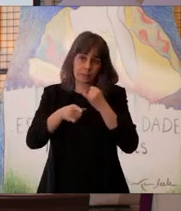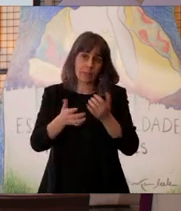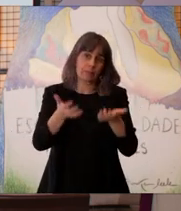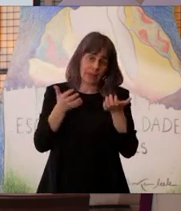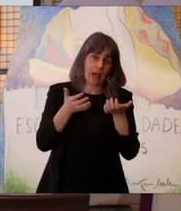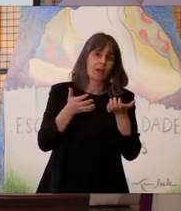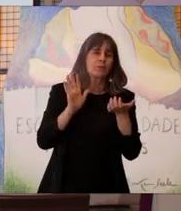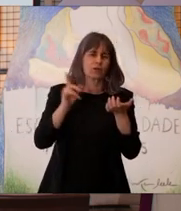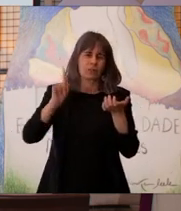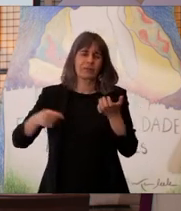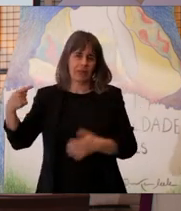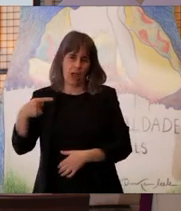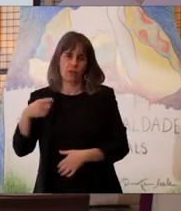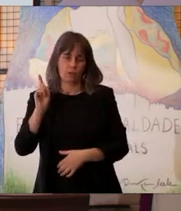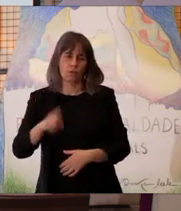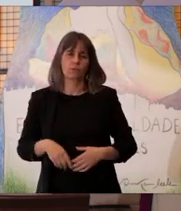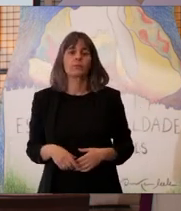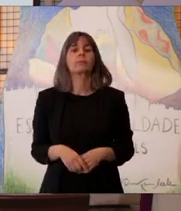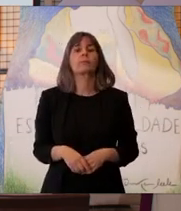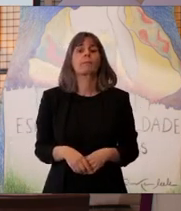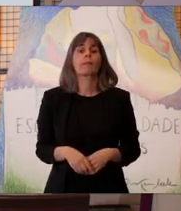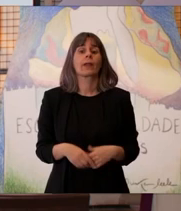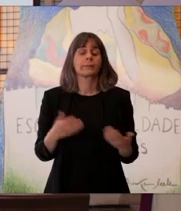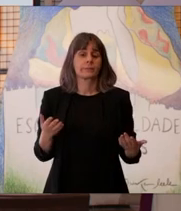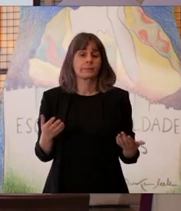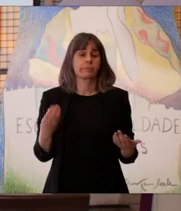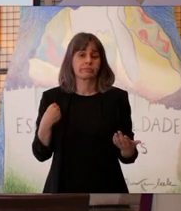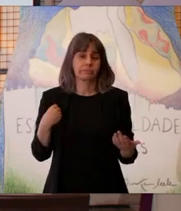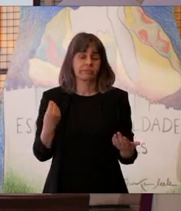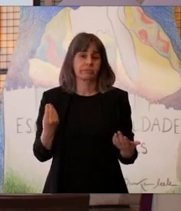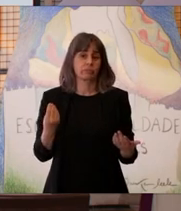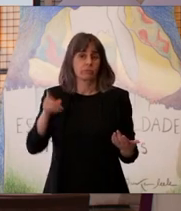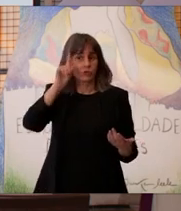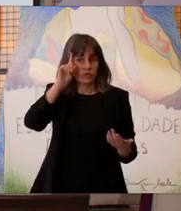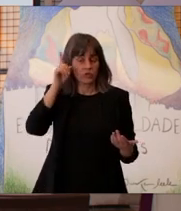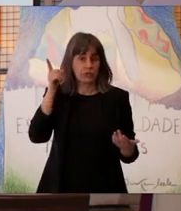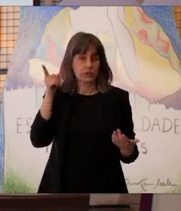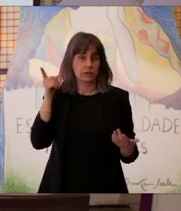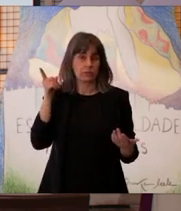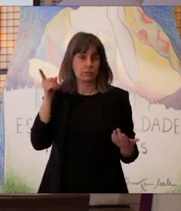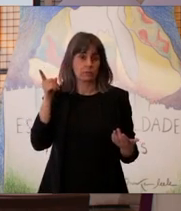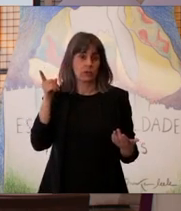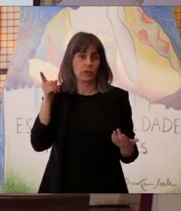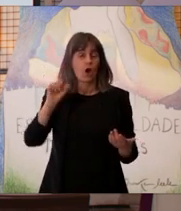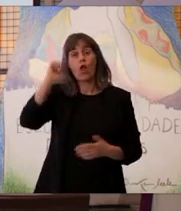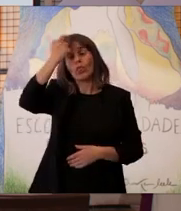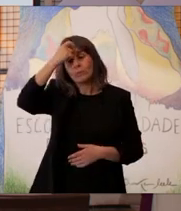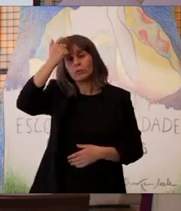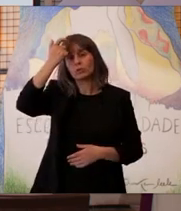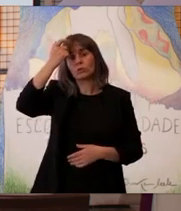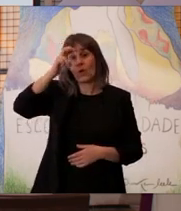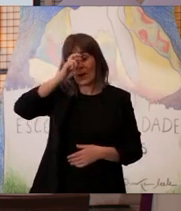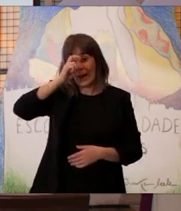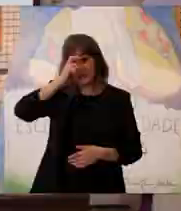inconvenientes no Bueno pues y que las las no sé la conceptualización clásica